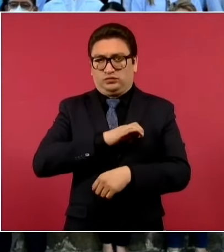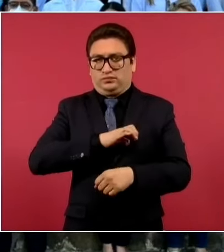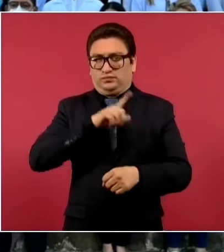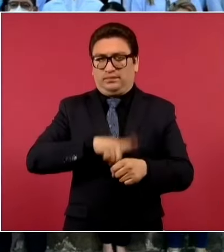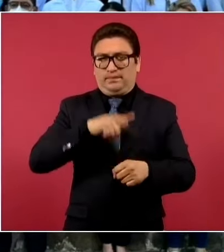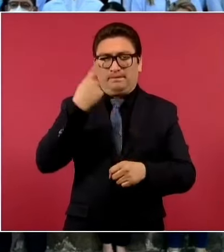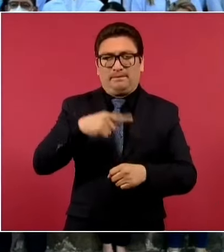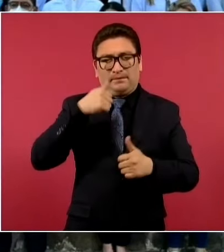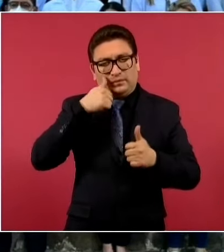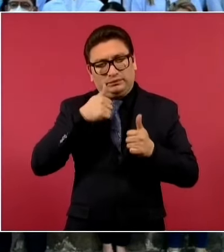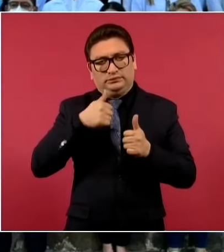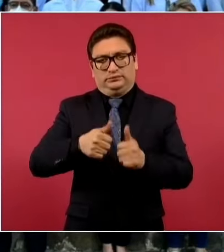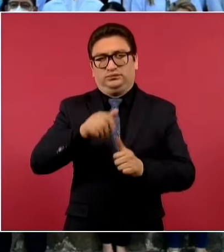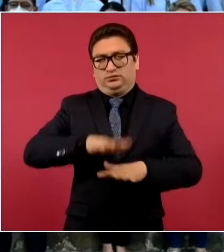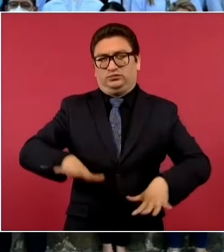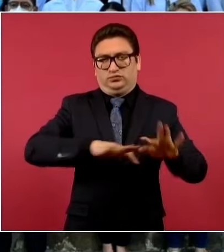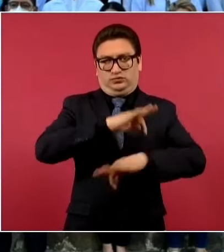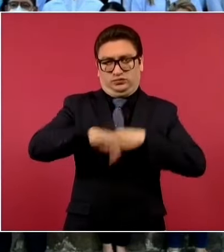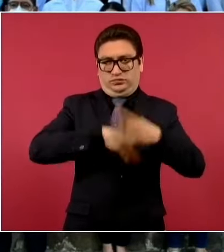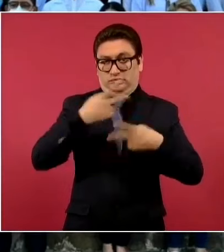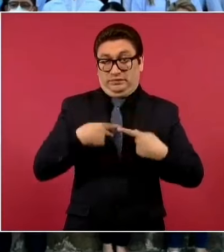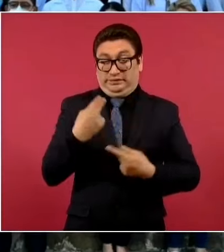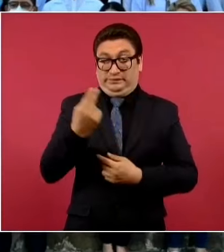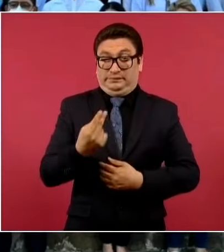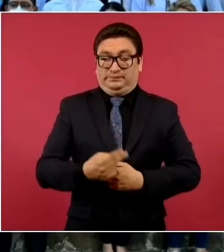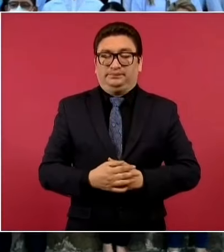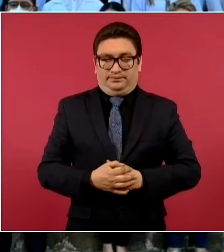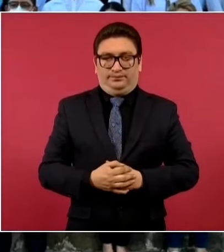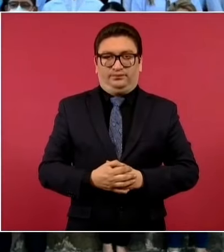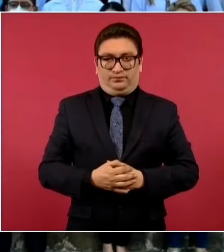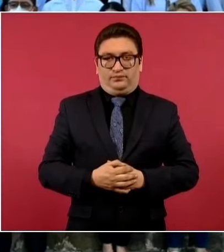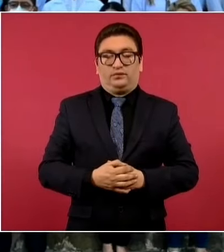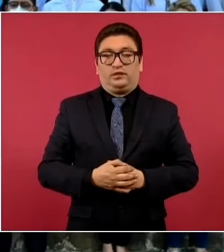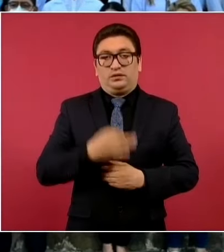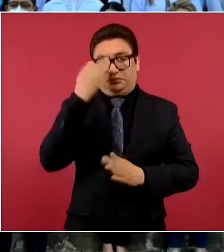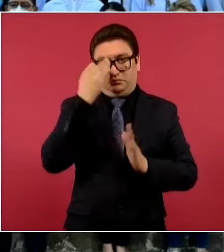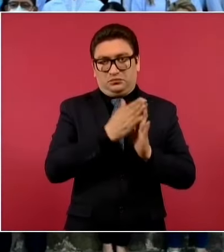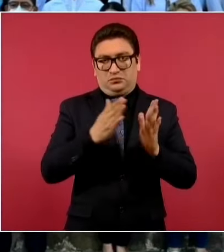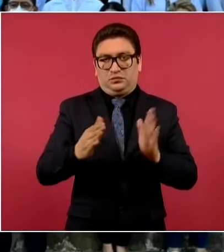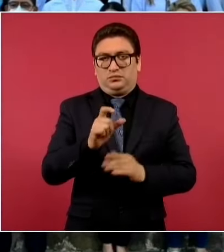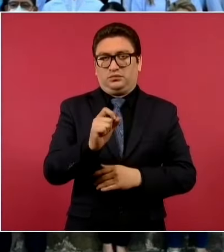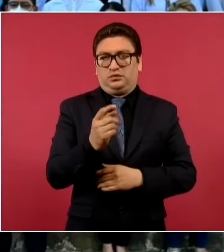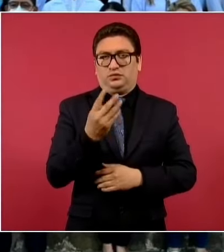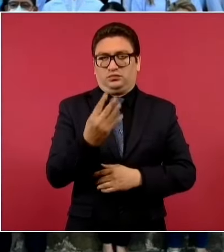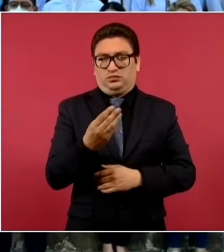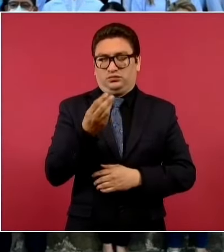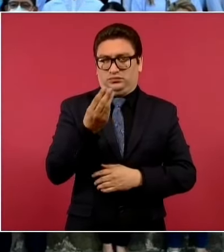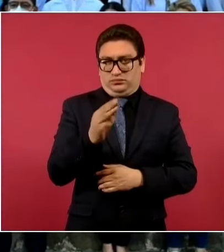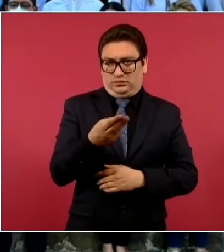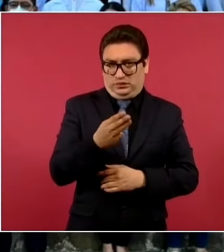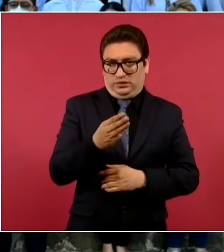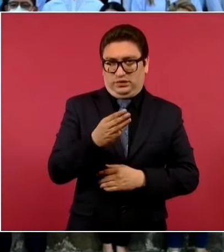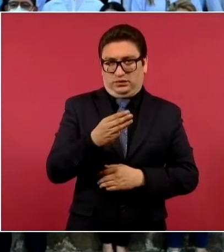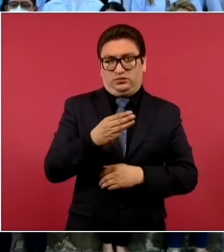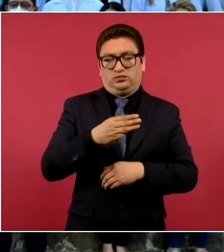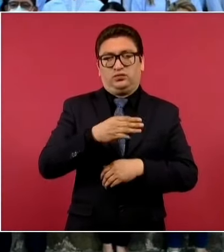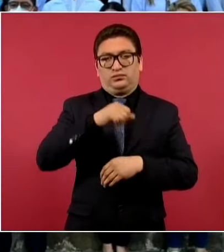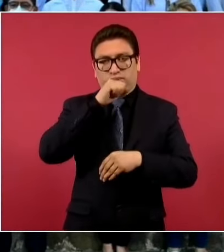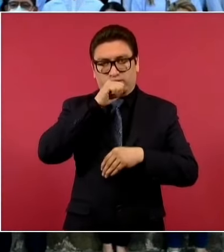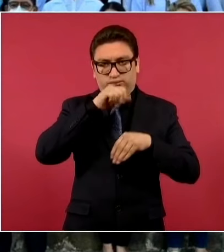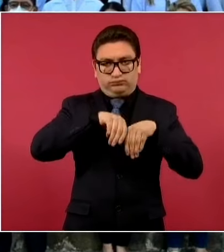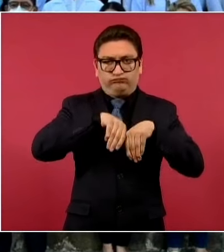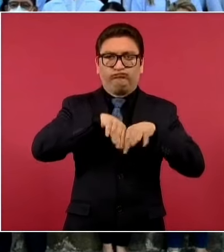atención de la población que más lo necesita. El primero fue el del 24 de mayo, la convocatoria nacional